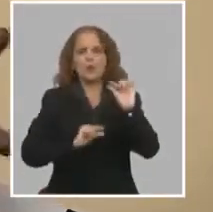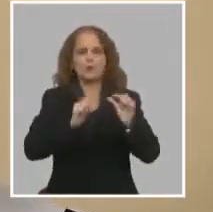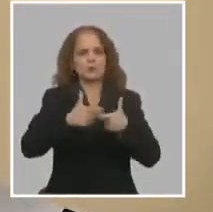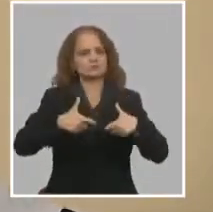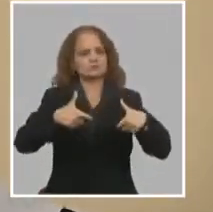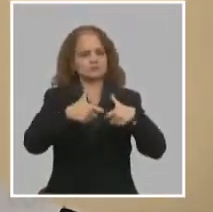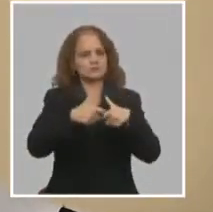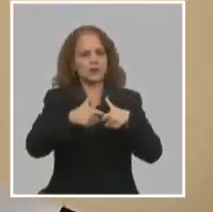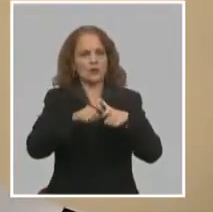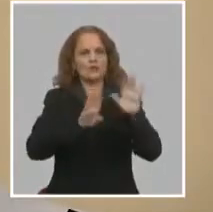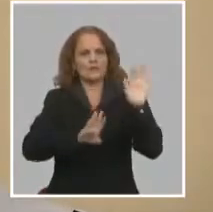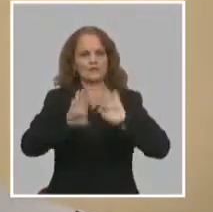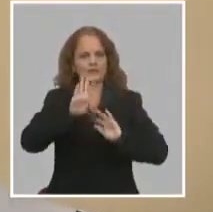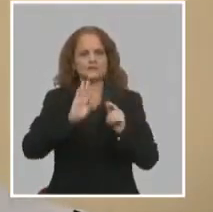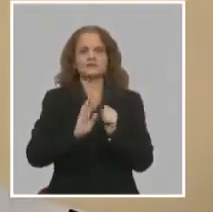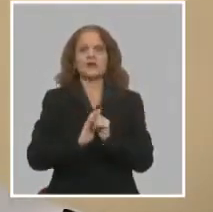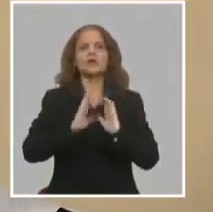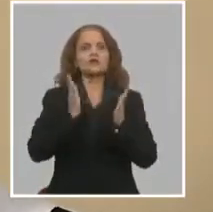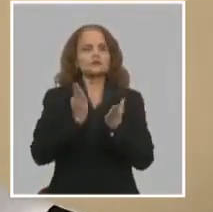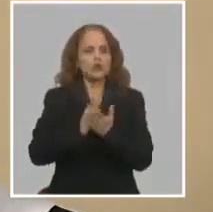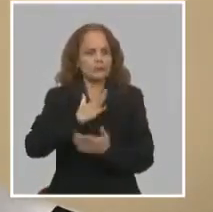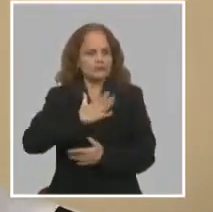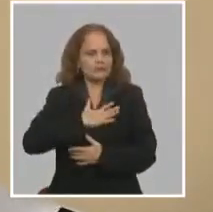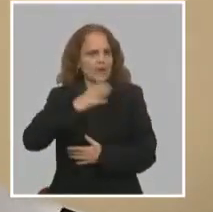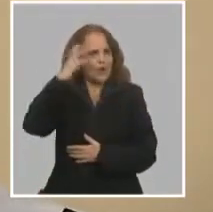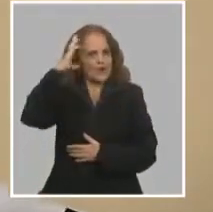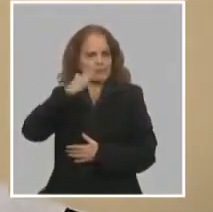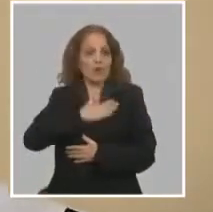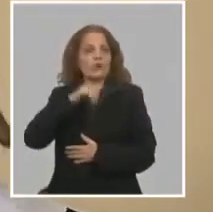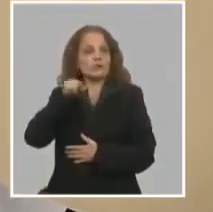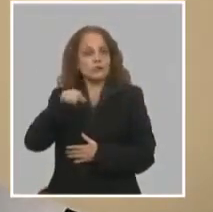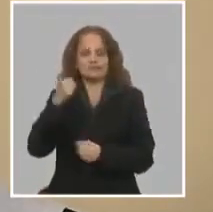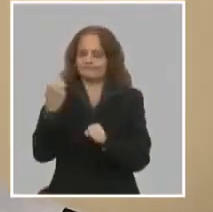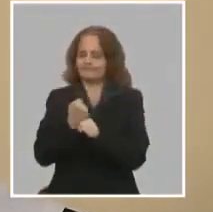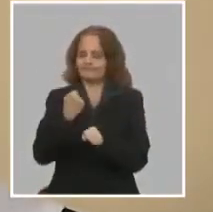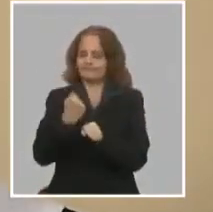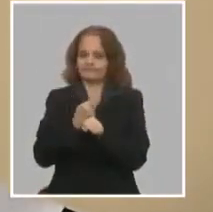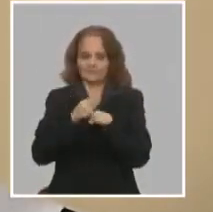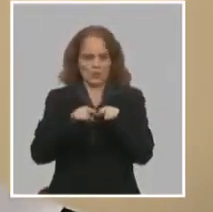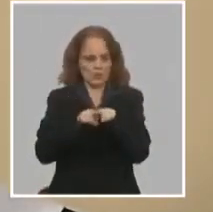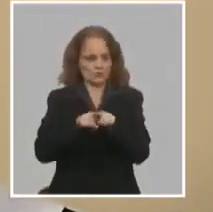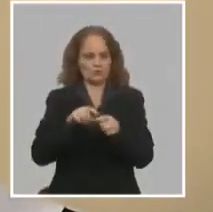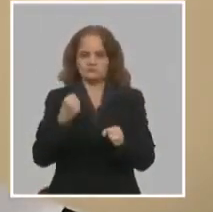hecho por todos los organismos que están incluidos en él, se ha logrado